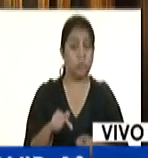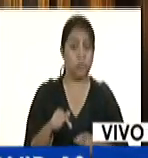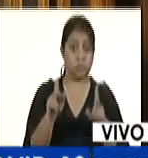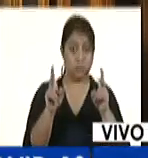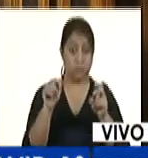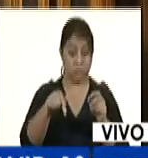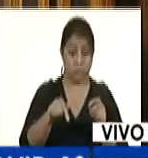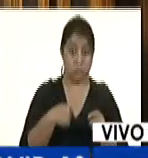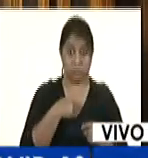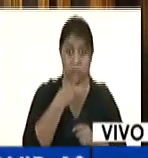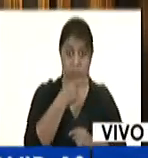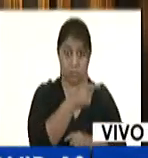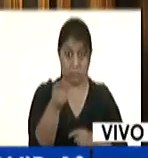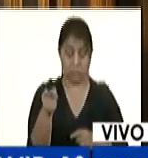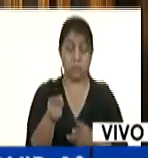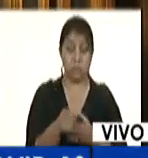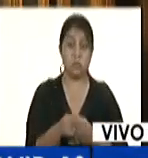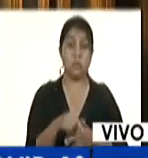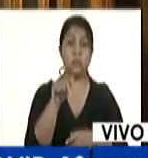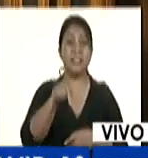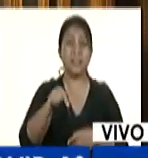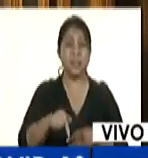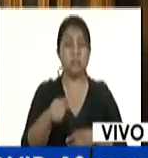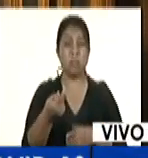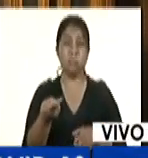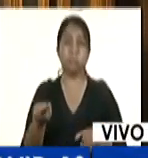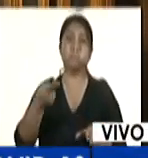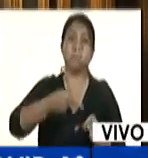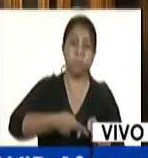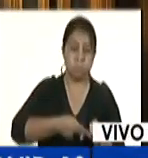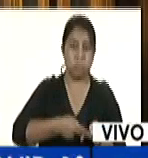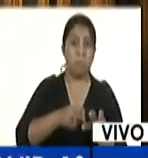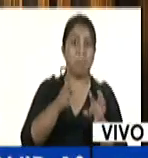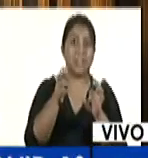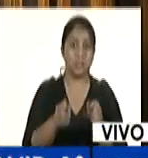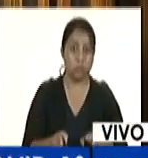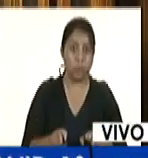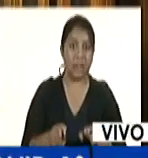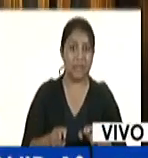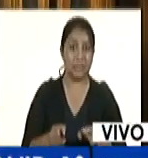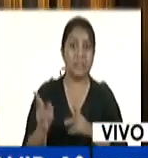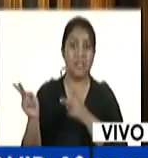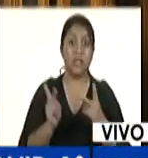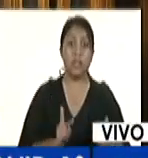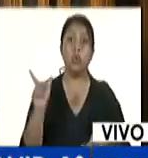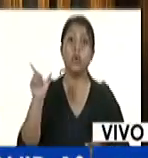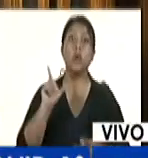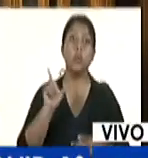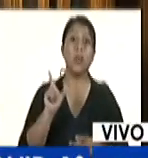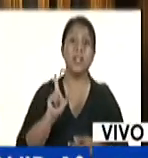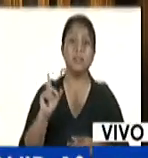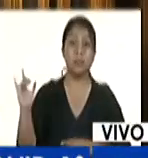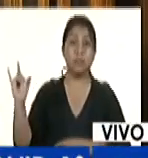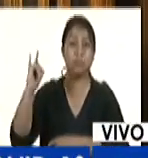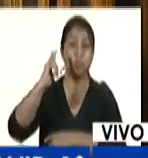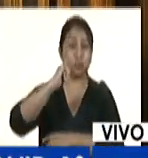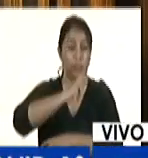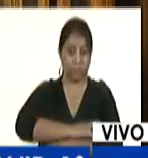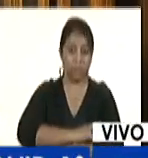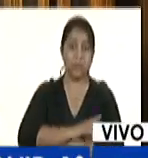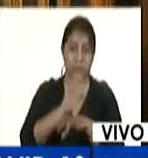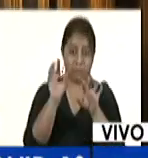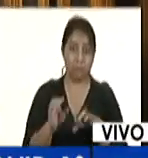hoy mencionamos, se están incorporando personas que vinieron el día lunes en un vuelo de